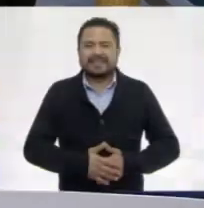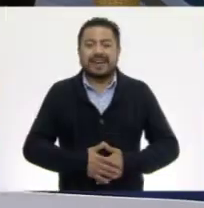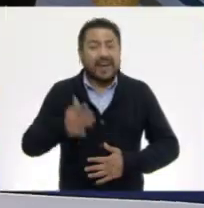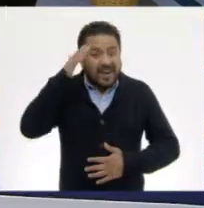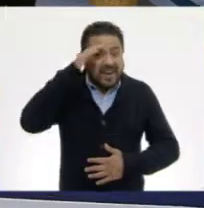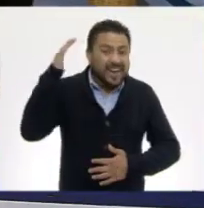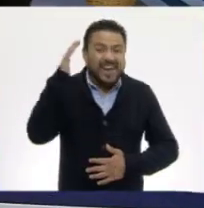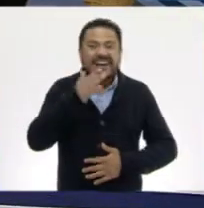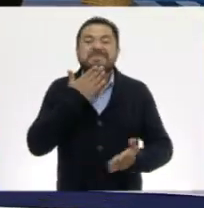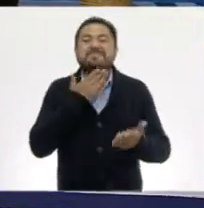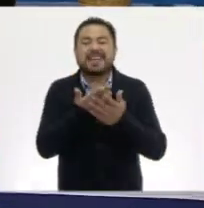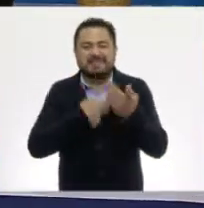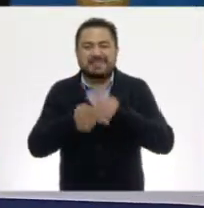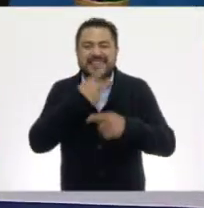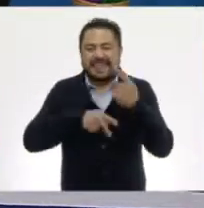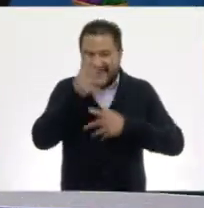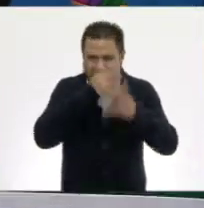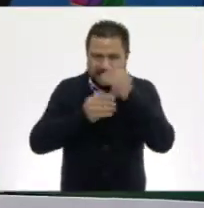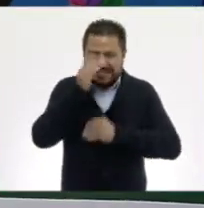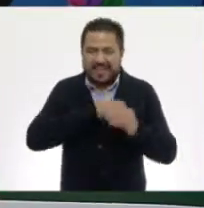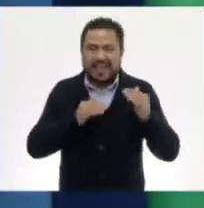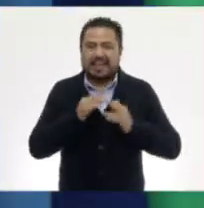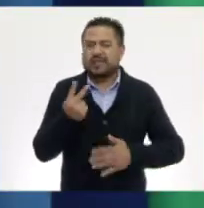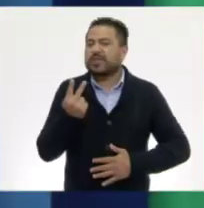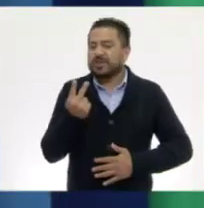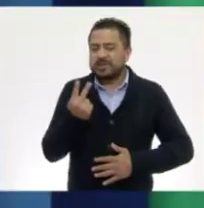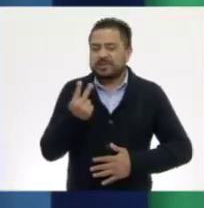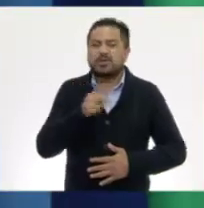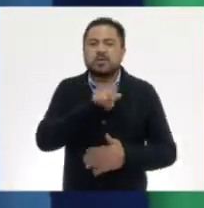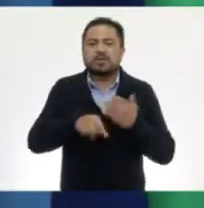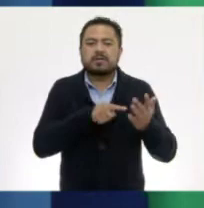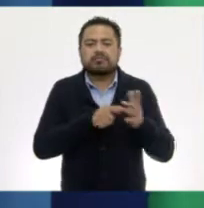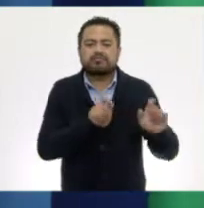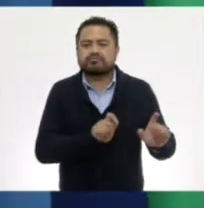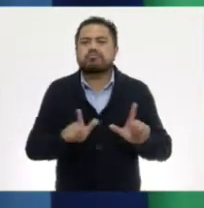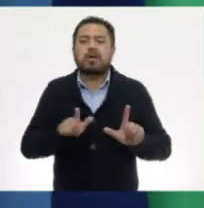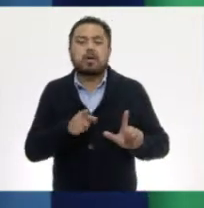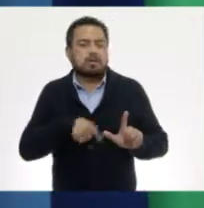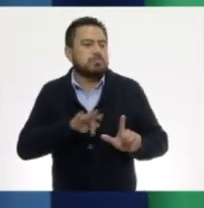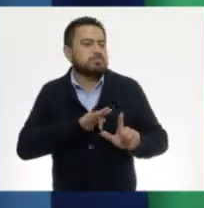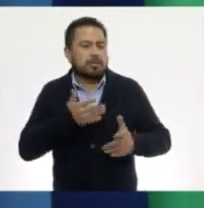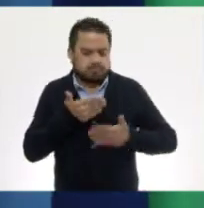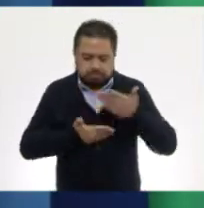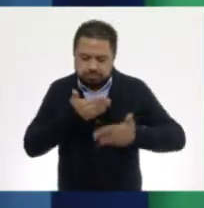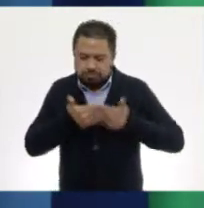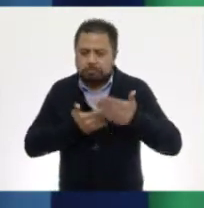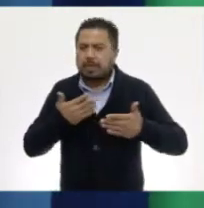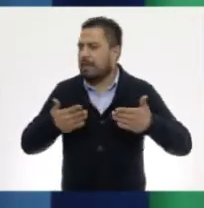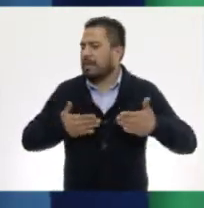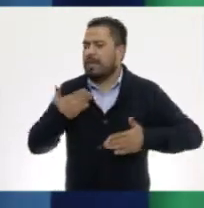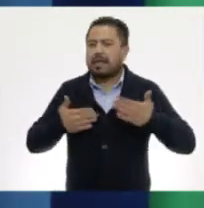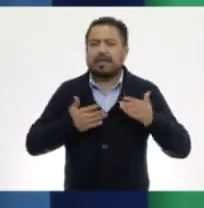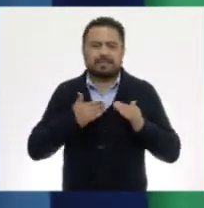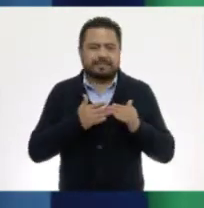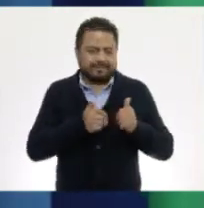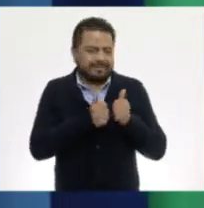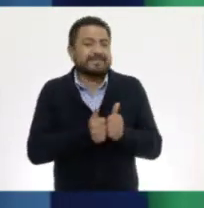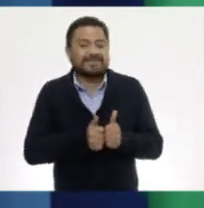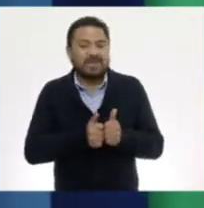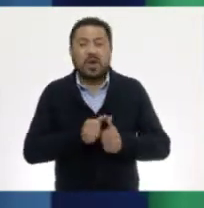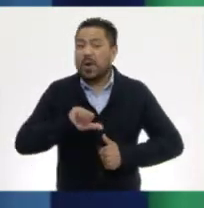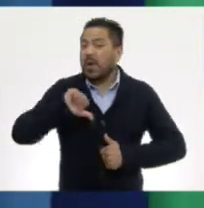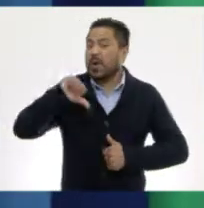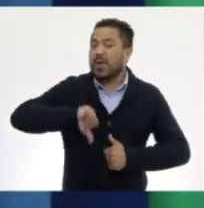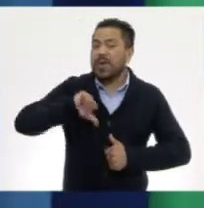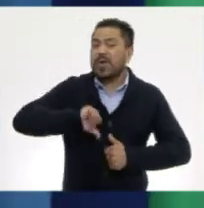Hola, les damos la bienvenida a Aprende en Casa 2, un espacio en el que vamos a poder estudiar y divertirnos desde nuestros hogares. Hoy